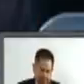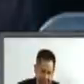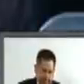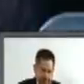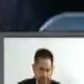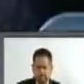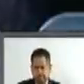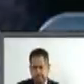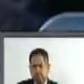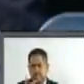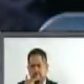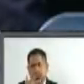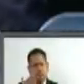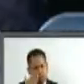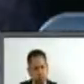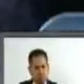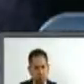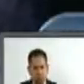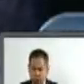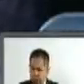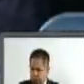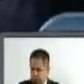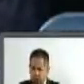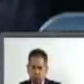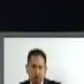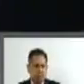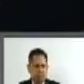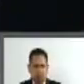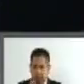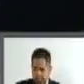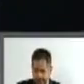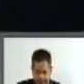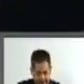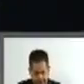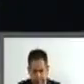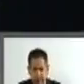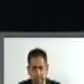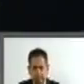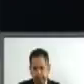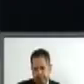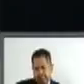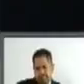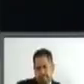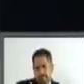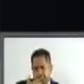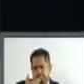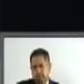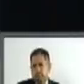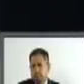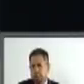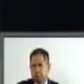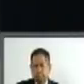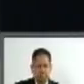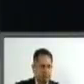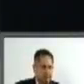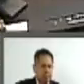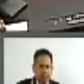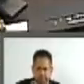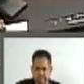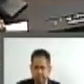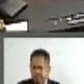en la integración comercial regional y hemos modernizado y agilizado los procesos económicos y administrativos